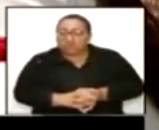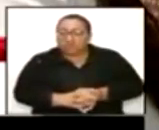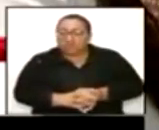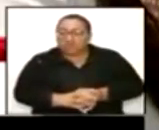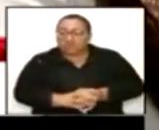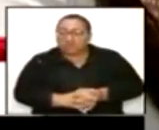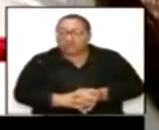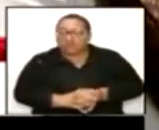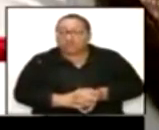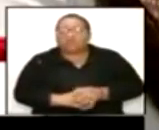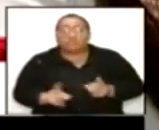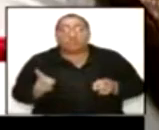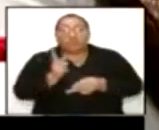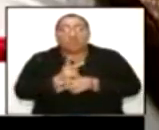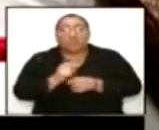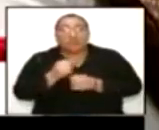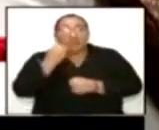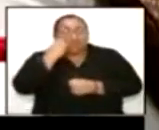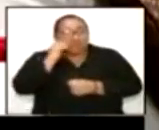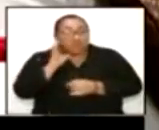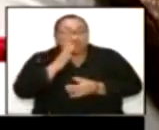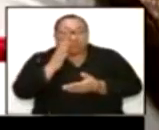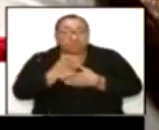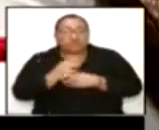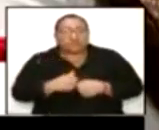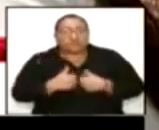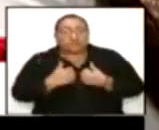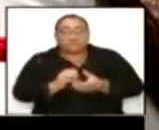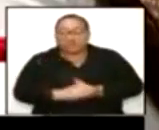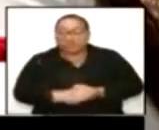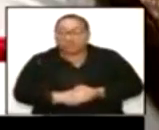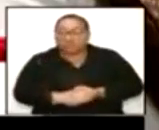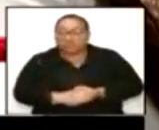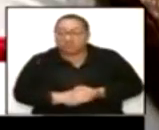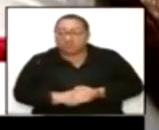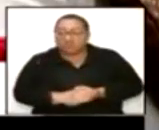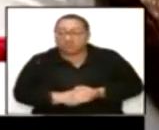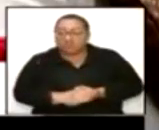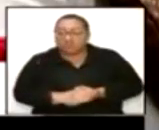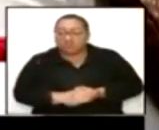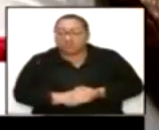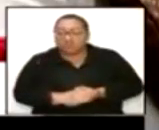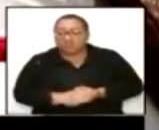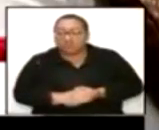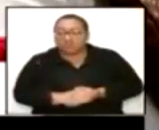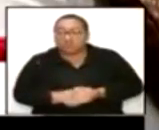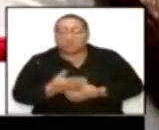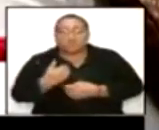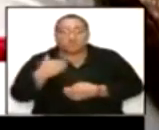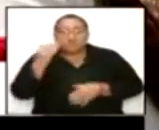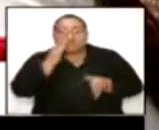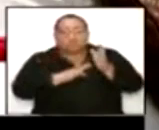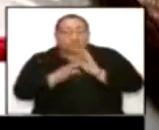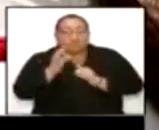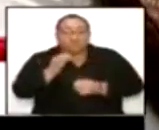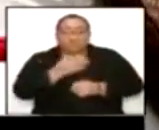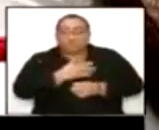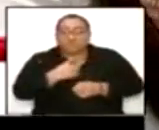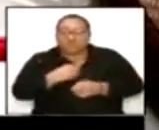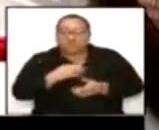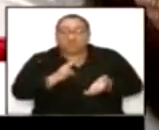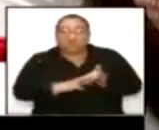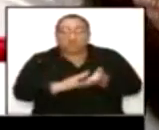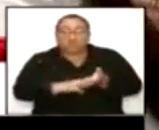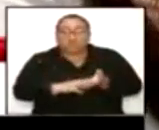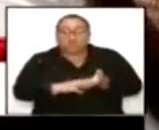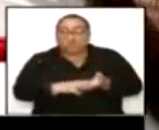cuidado a la madre, que no corría ningún riesgo, y ahí está con vida. Y quiere Dios que se fortalezca, que crezca. Lo que me preocupa, presidente, para terminar, es que la Defensoría